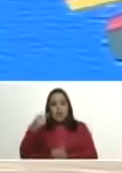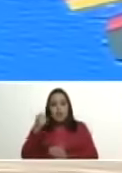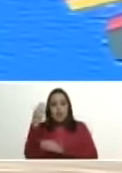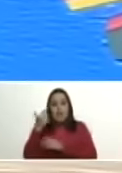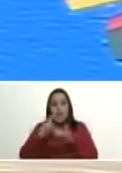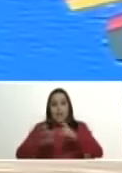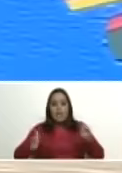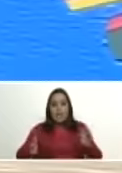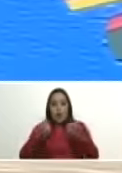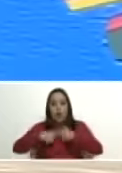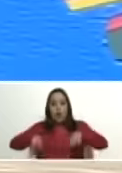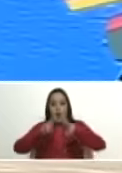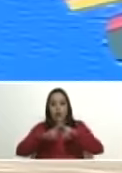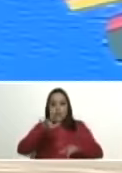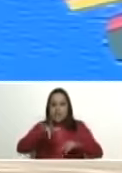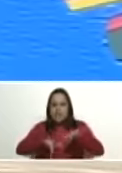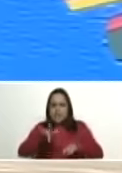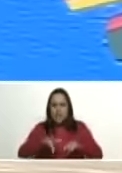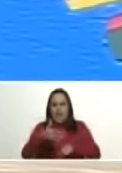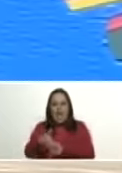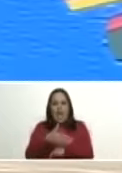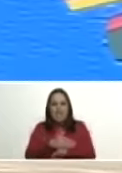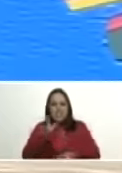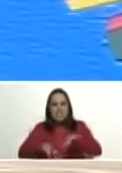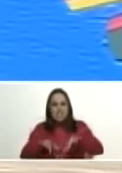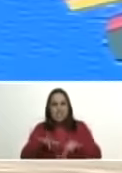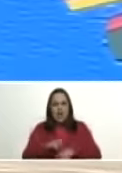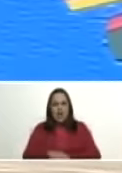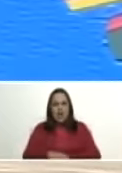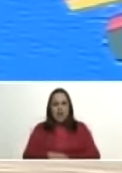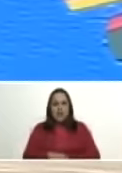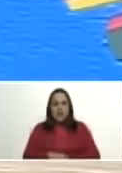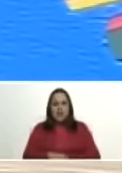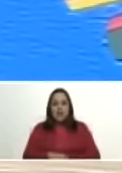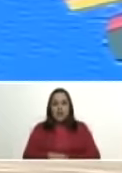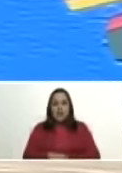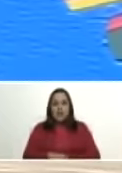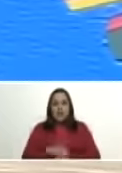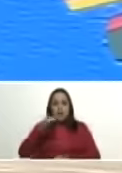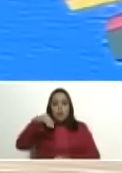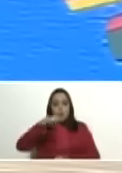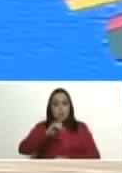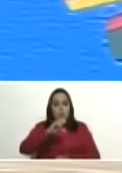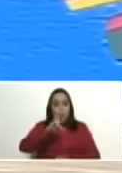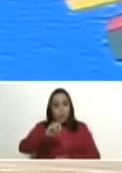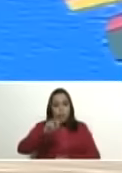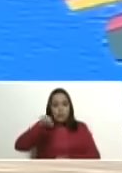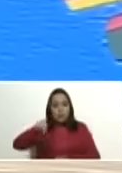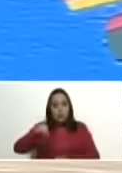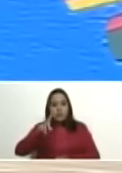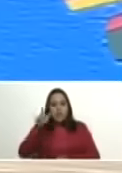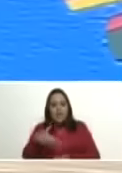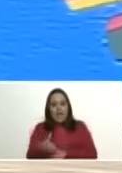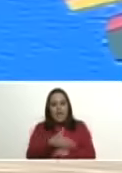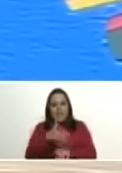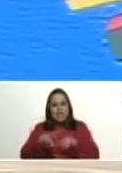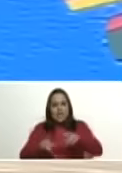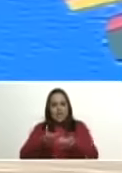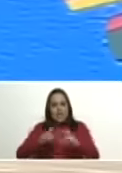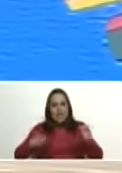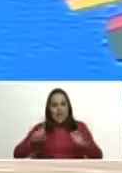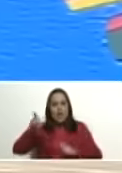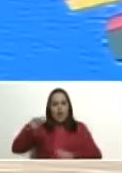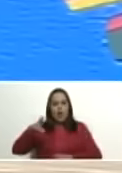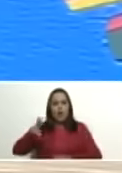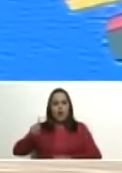ante el secretario, exsecretario Ban Ki-moon, el secretario general Antonio Guterres. Ya nos ha tocado en otras